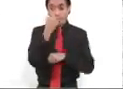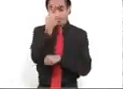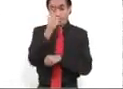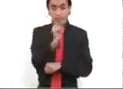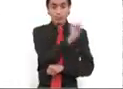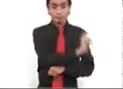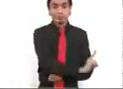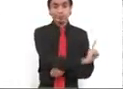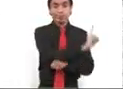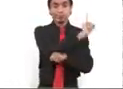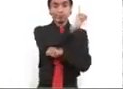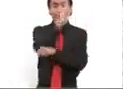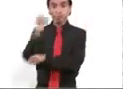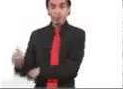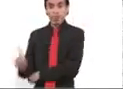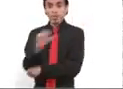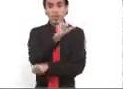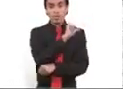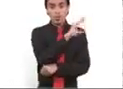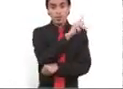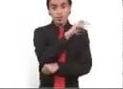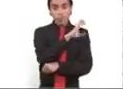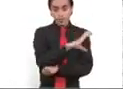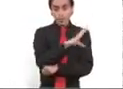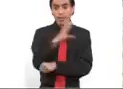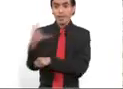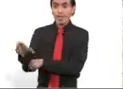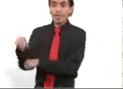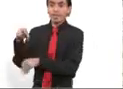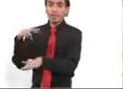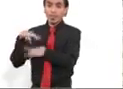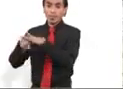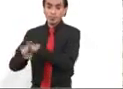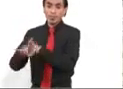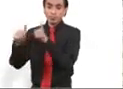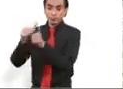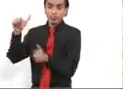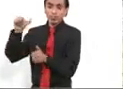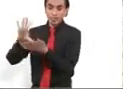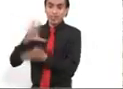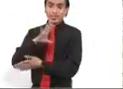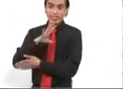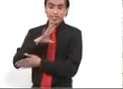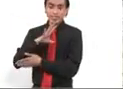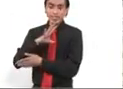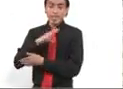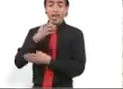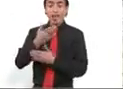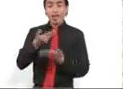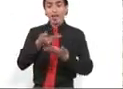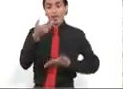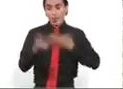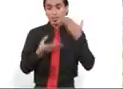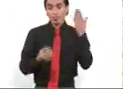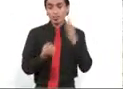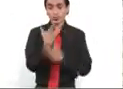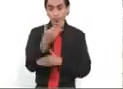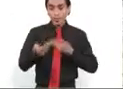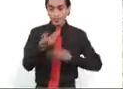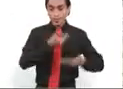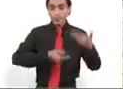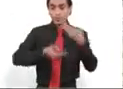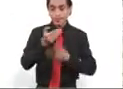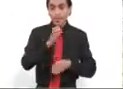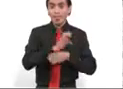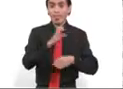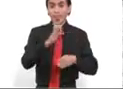el tramo de Acahualtepec al Metro Constitución, y a partir de que se implementó este nuevo servicio, tan solo están empleando